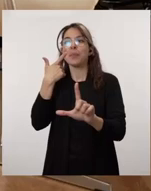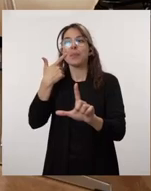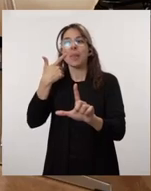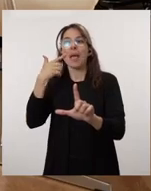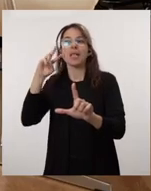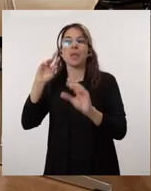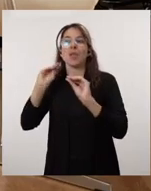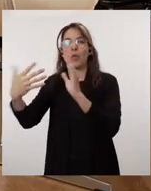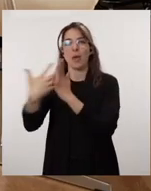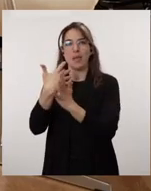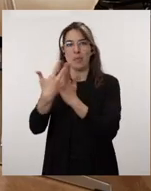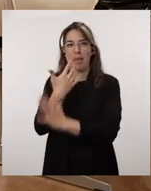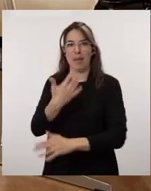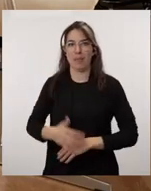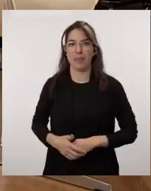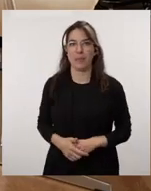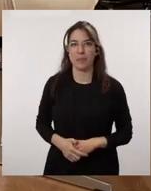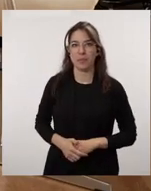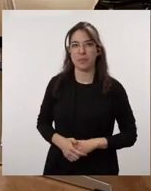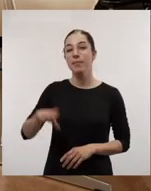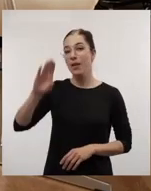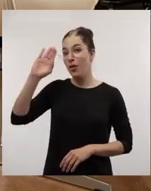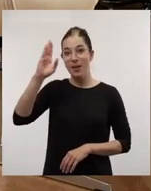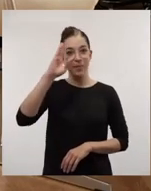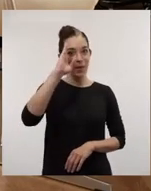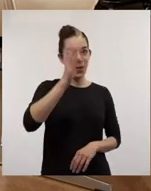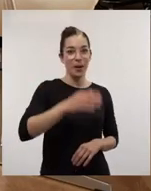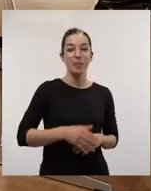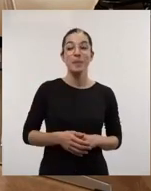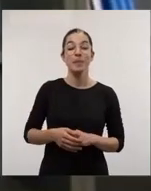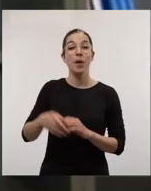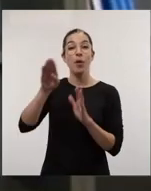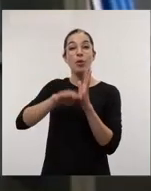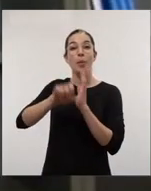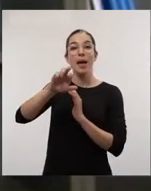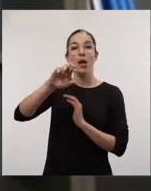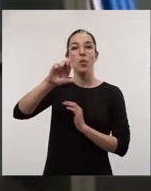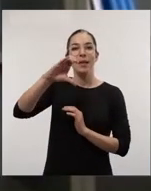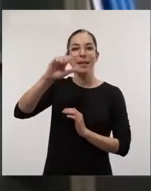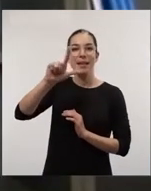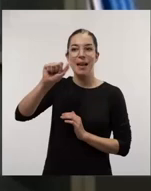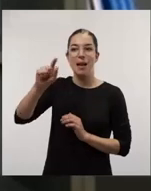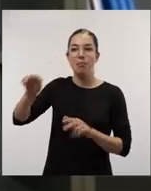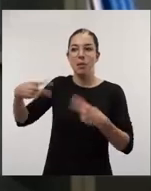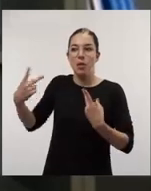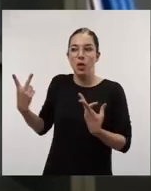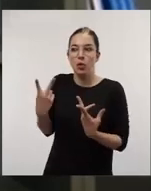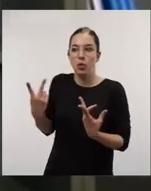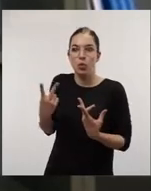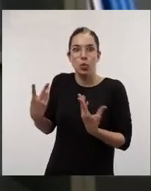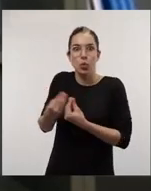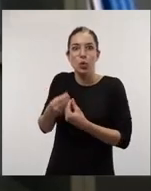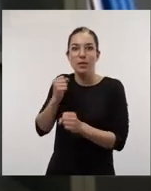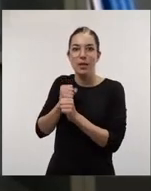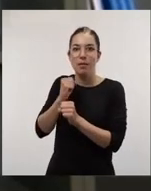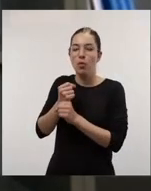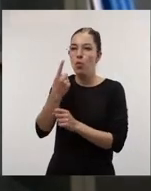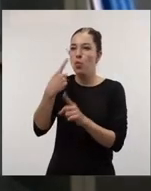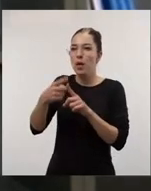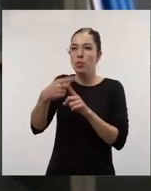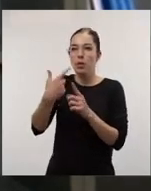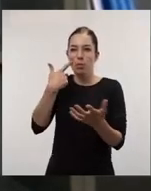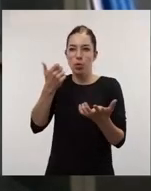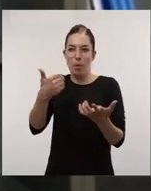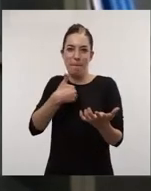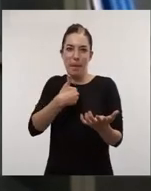explican cómo está siendo la experiencia hola hola el programa auricular nos ha permitido trabajar juntos y yo destacaría